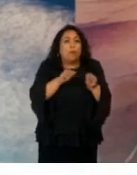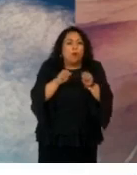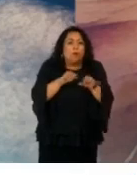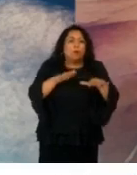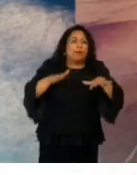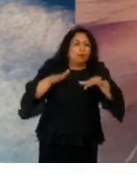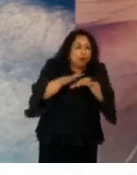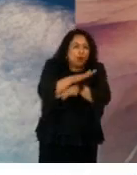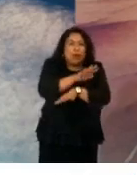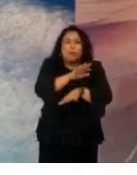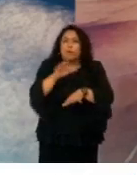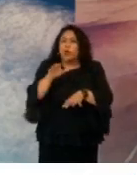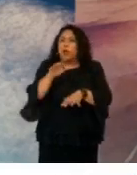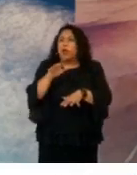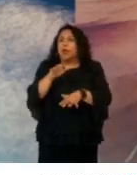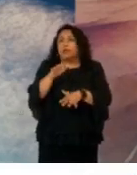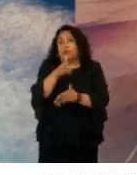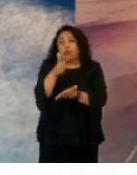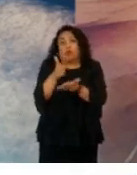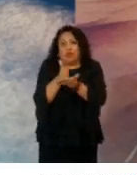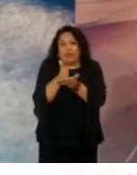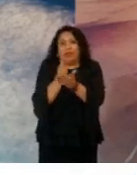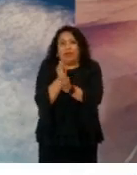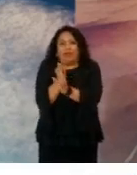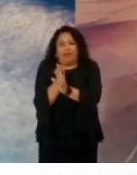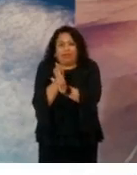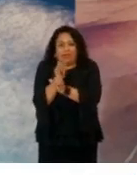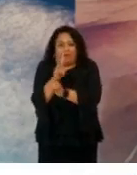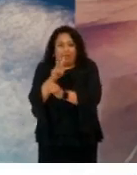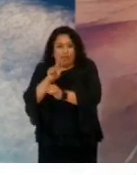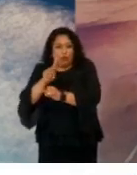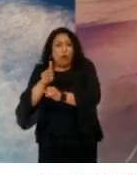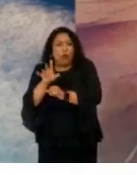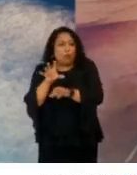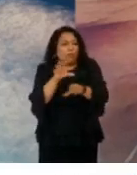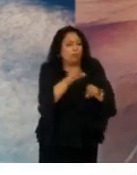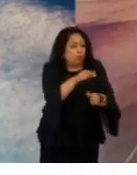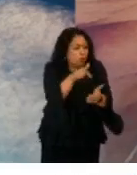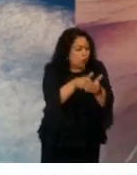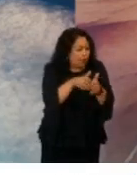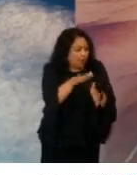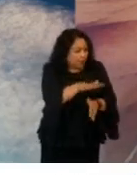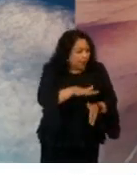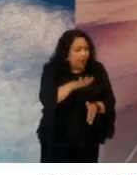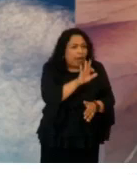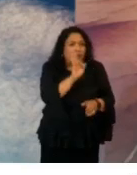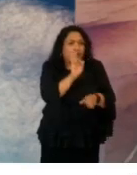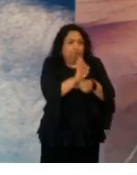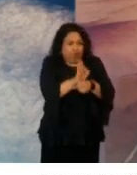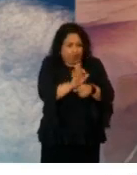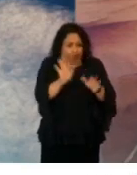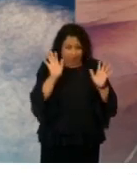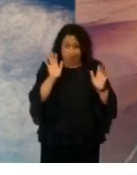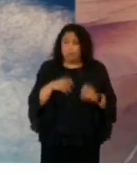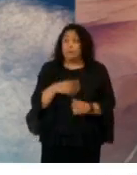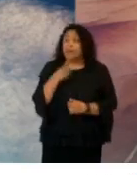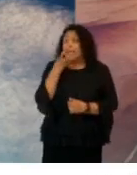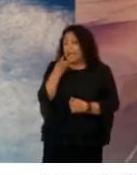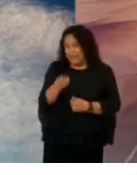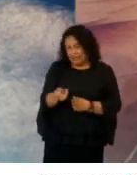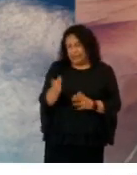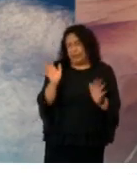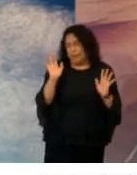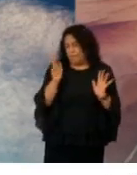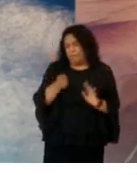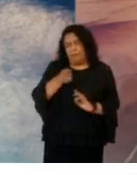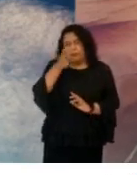a través de la ciudad virtual y cómo se ocupa el territorio para que las causas engarcen, ¿no? Entonces, este va a ser como